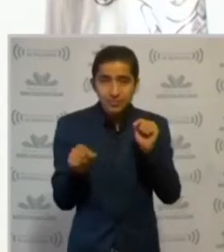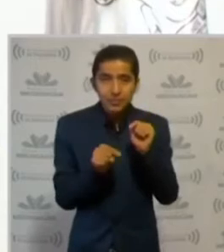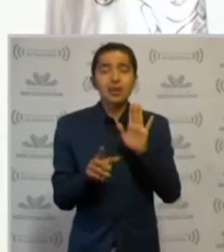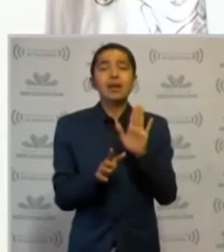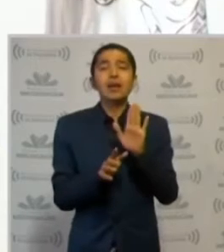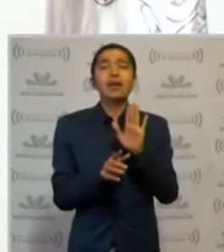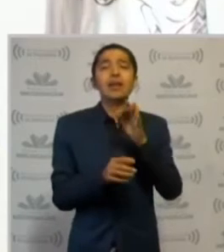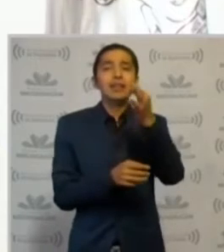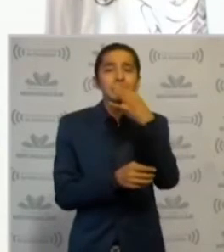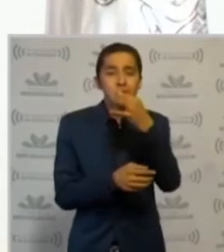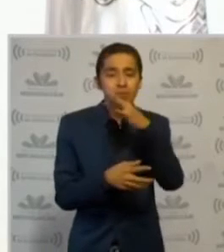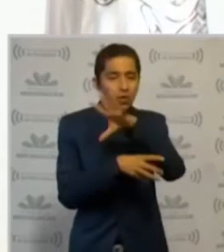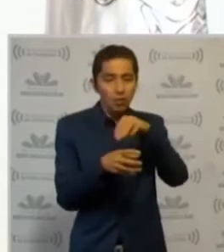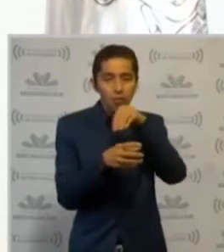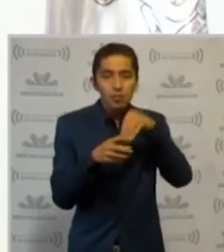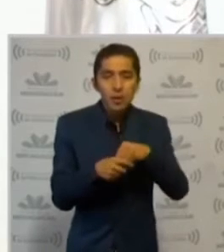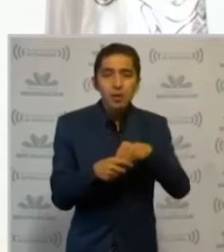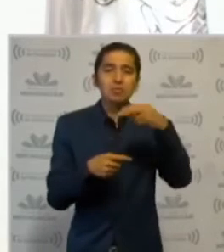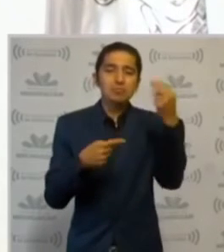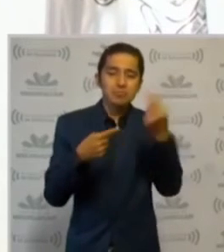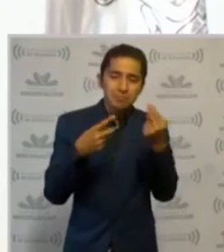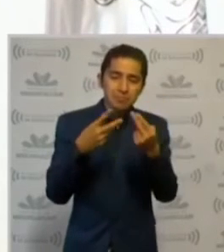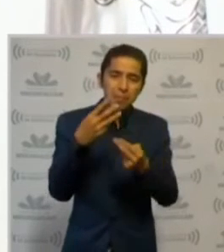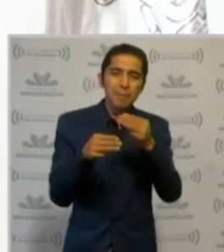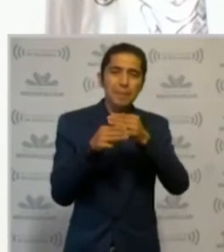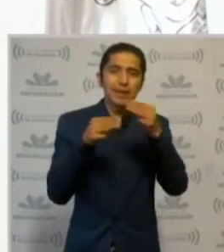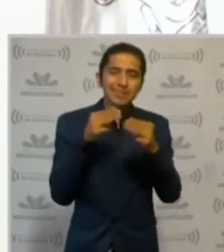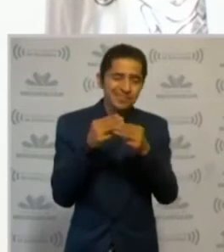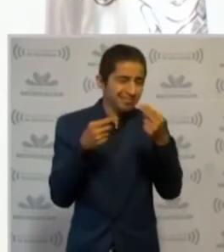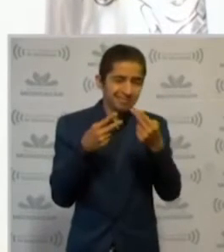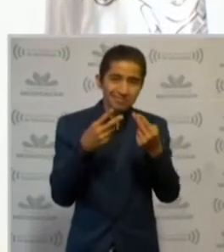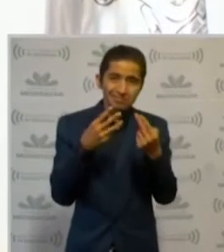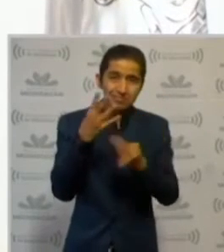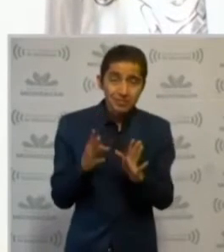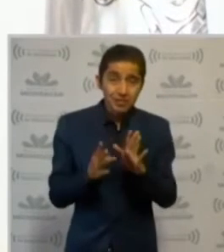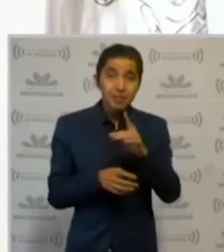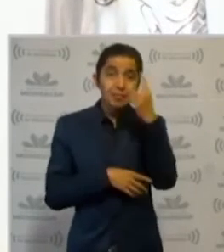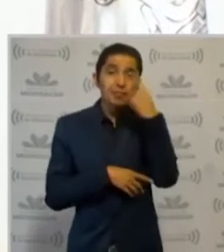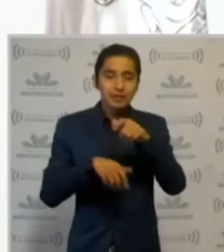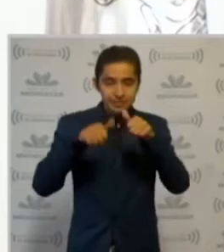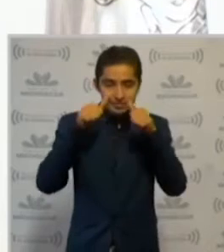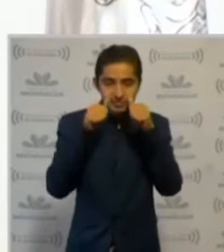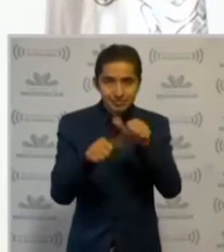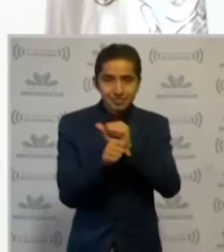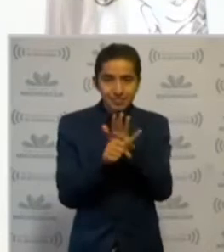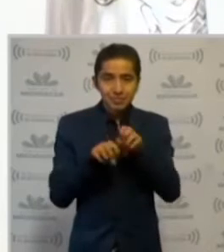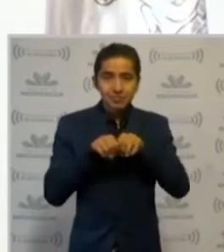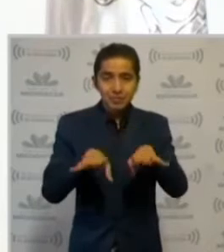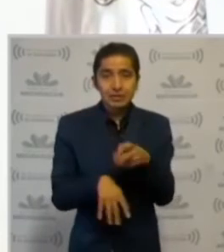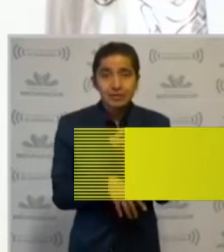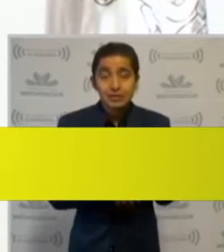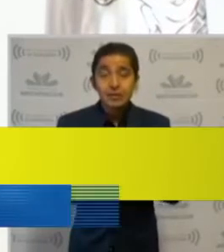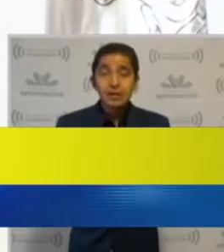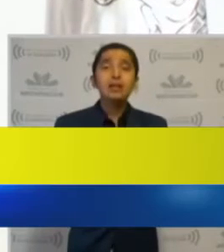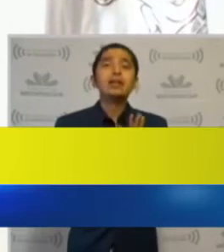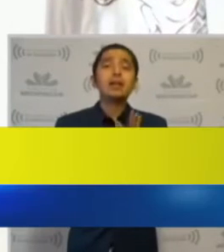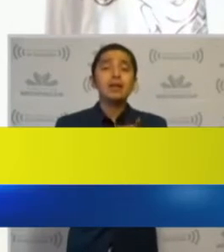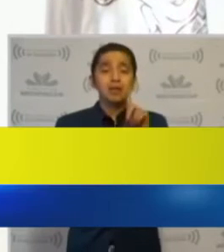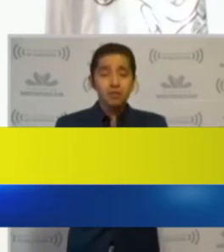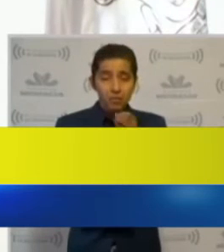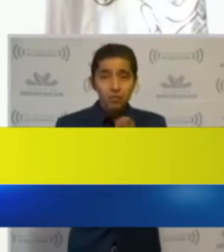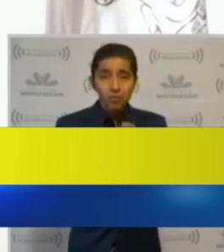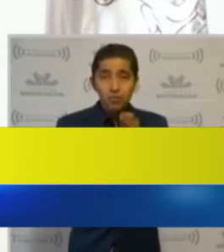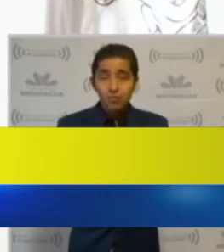medicamentos, insumos y materiales necesarios para atender la contingencia. Al día de hoy,